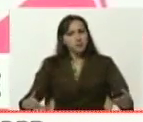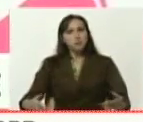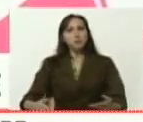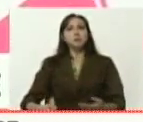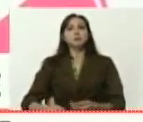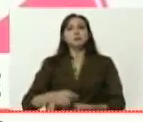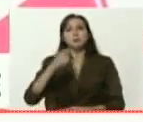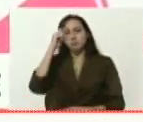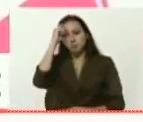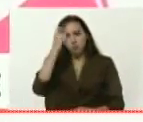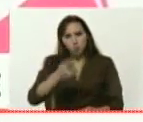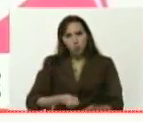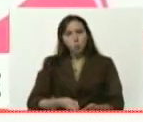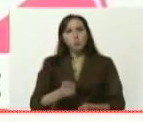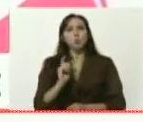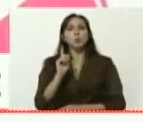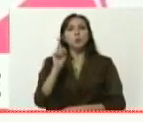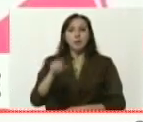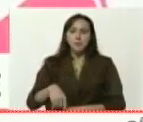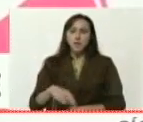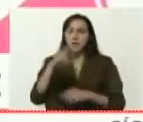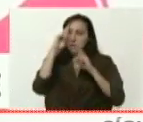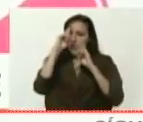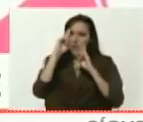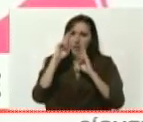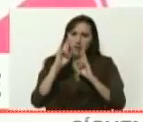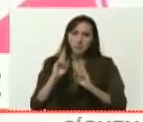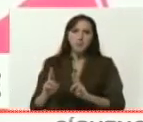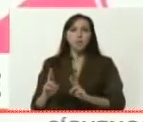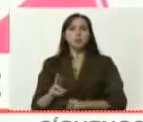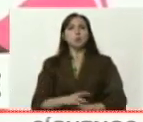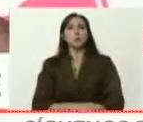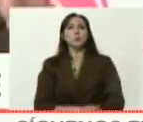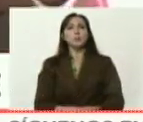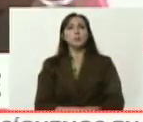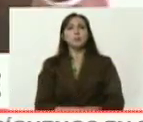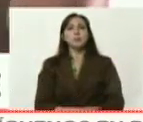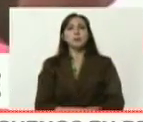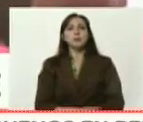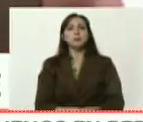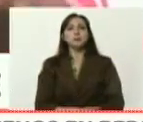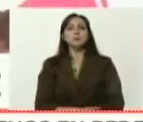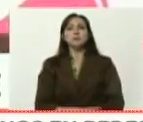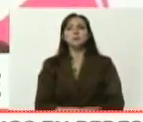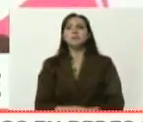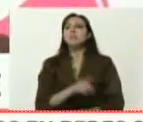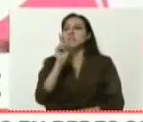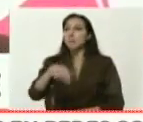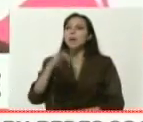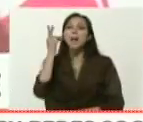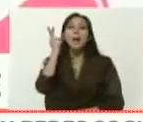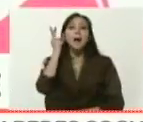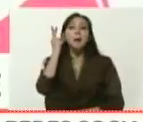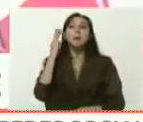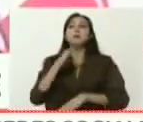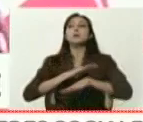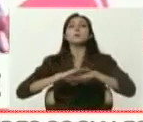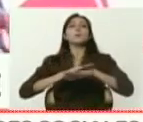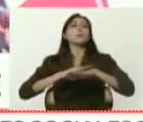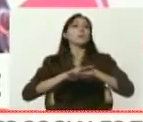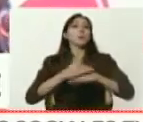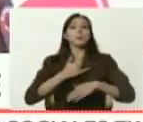merecen esa admiración y respeto. Y esas guerrilleras, discúlpenme por ese